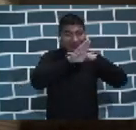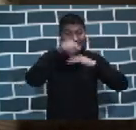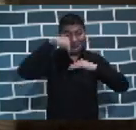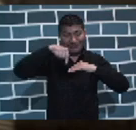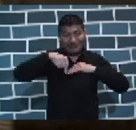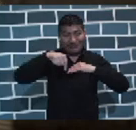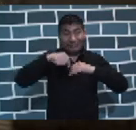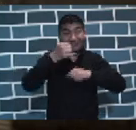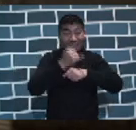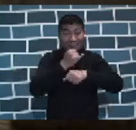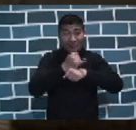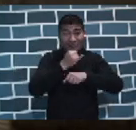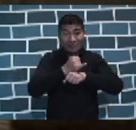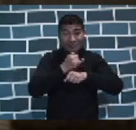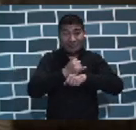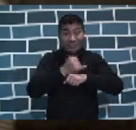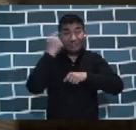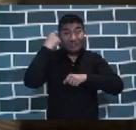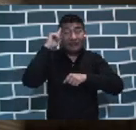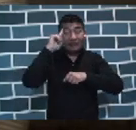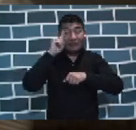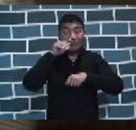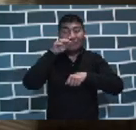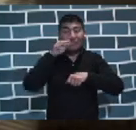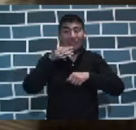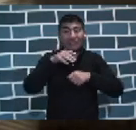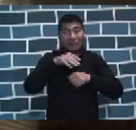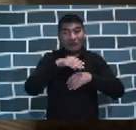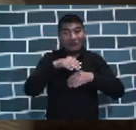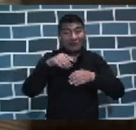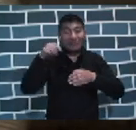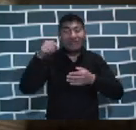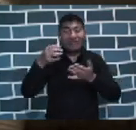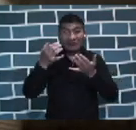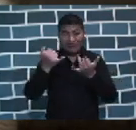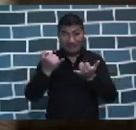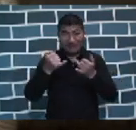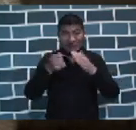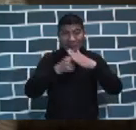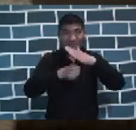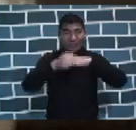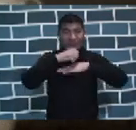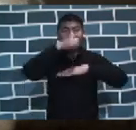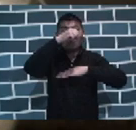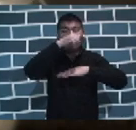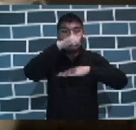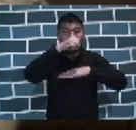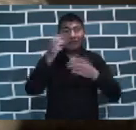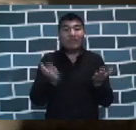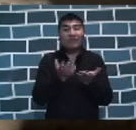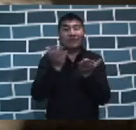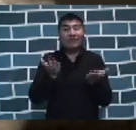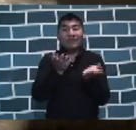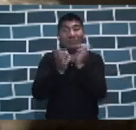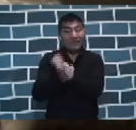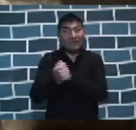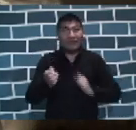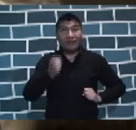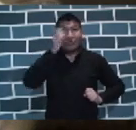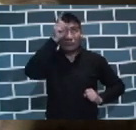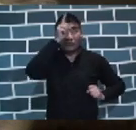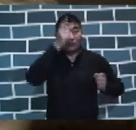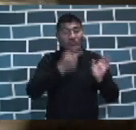basílica como para subir a esta estancia superior donde el señor nos